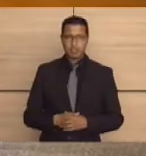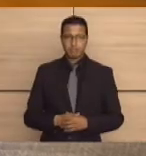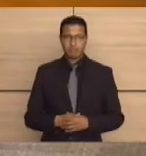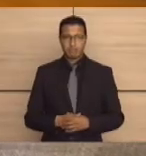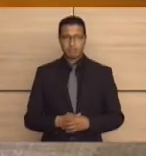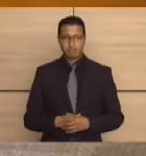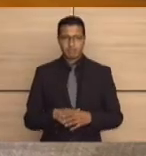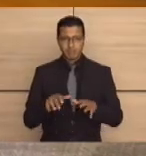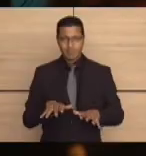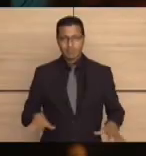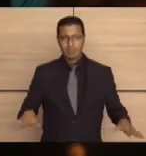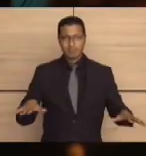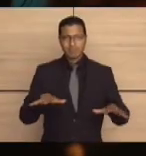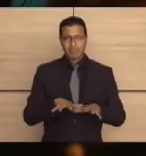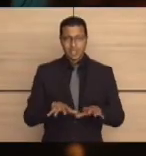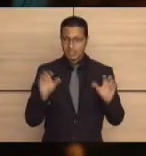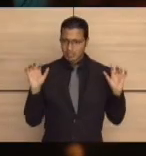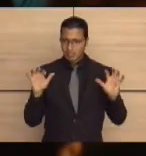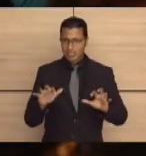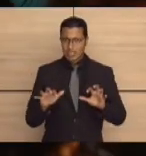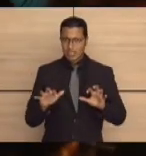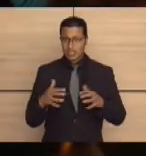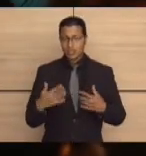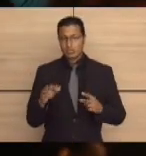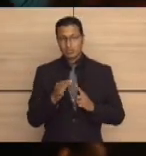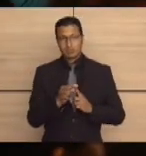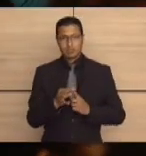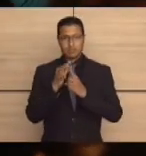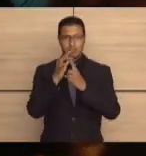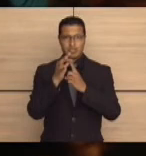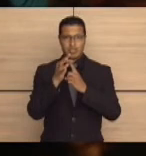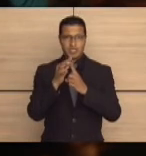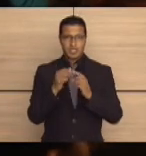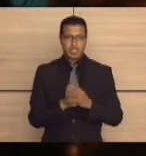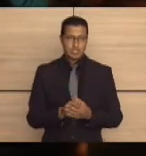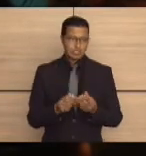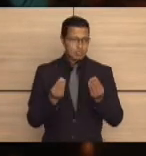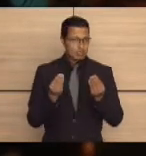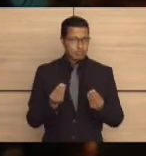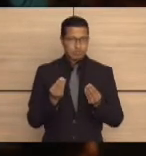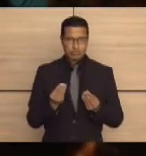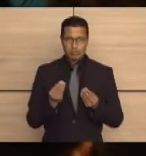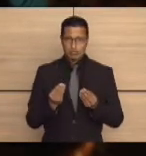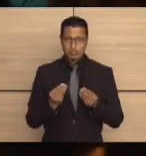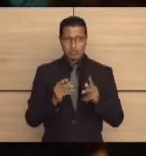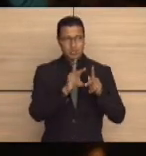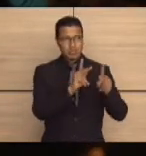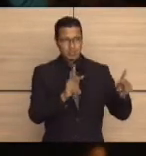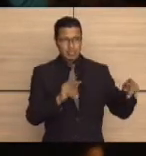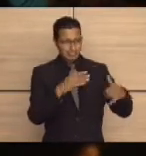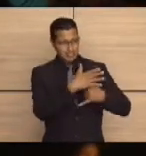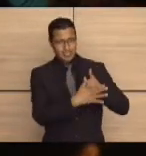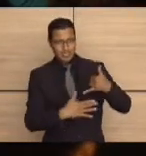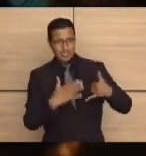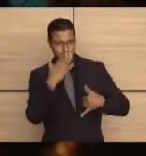Este escenario para nosotros es valioso. Mucha gente de Colombia sabe